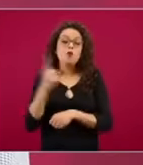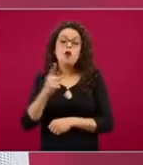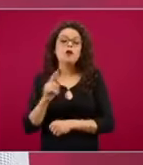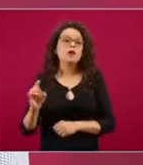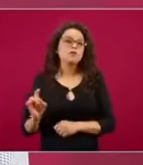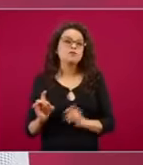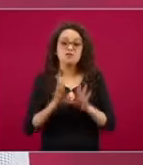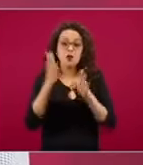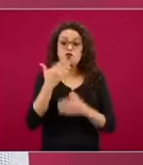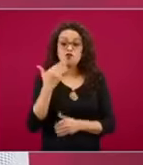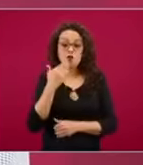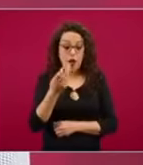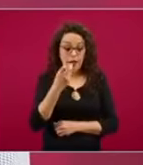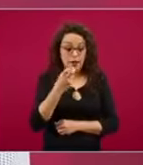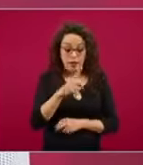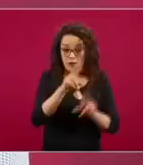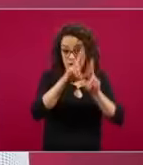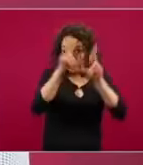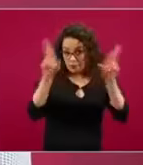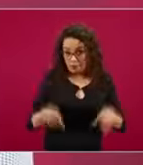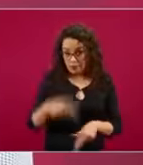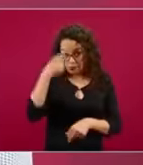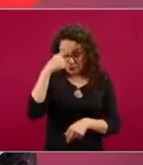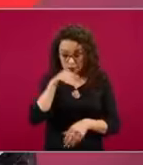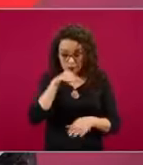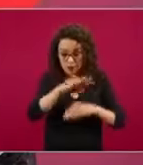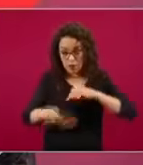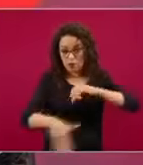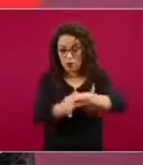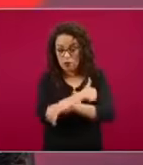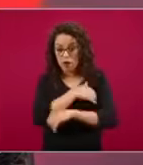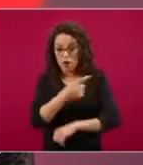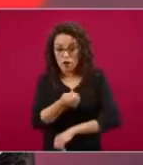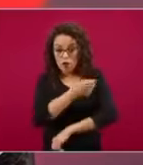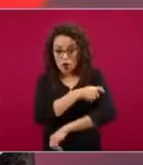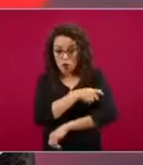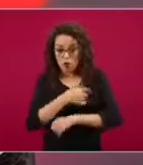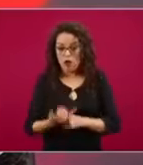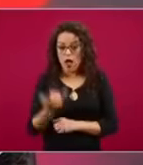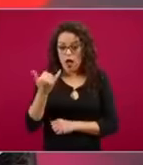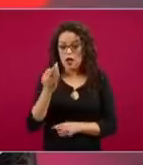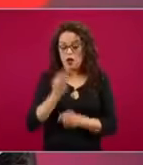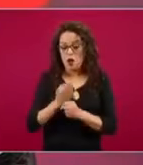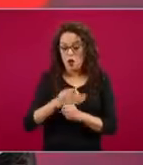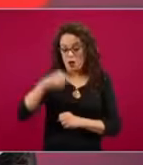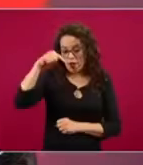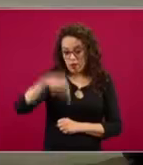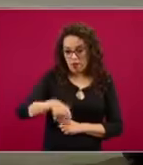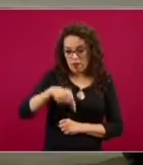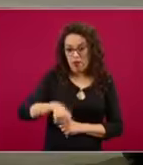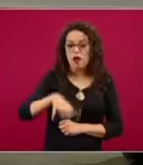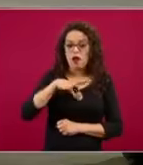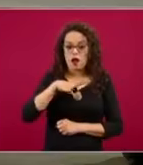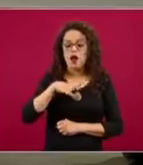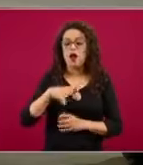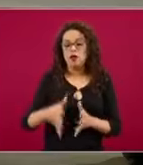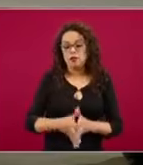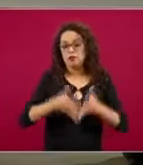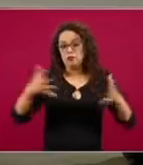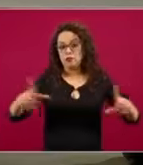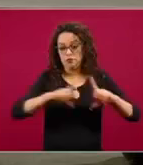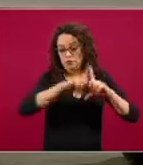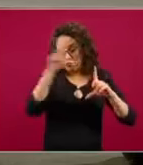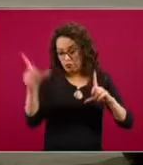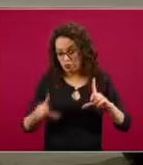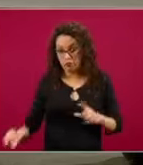los ultracongeladores y en función de que tenemos un territorio nacional bastante extenso, a lo mejor en países